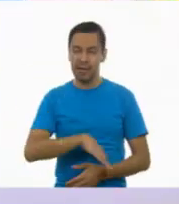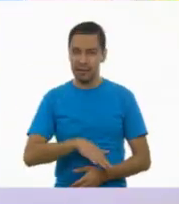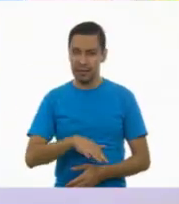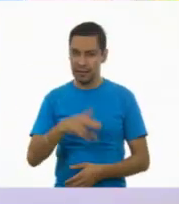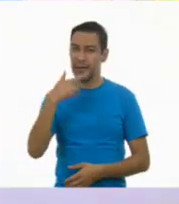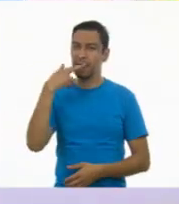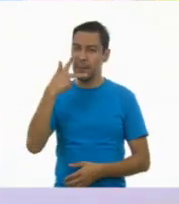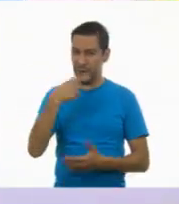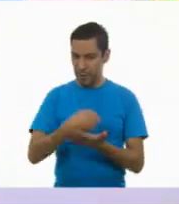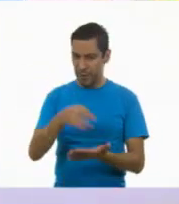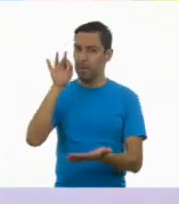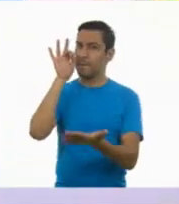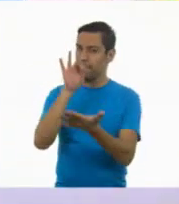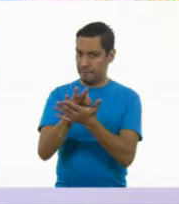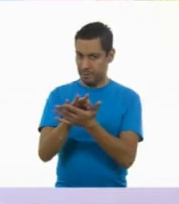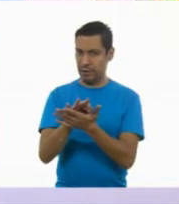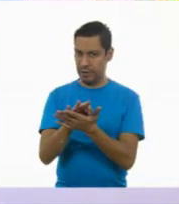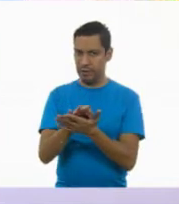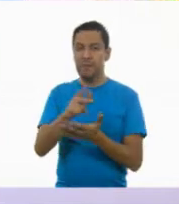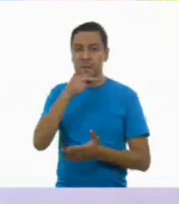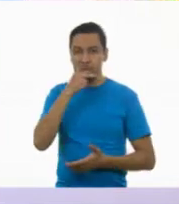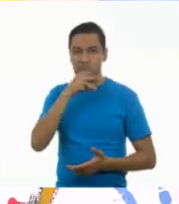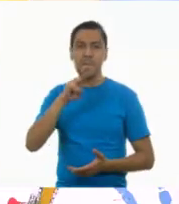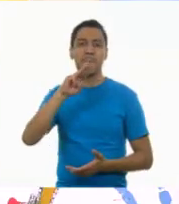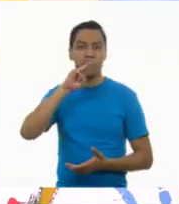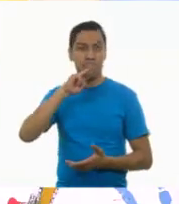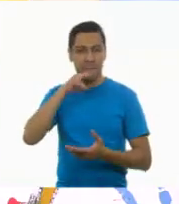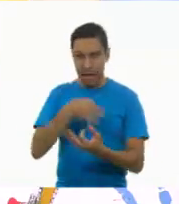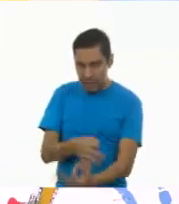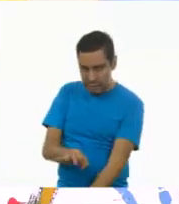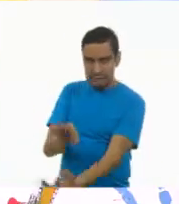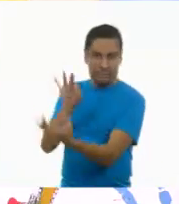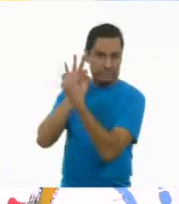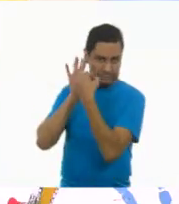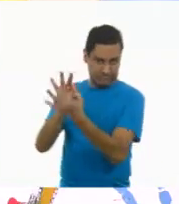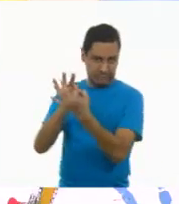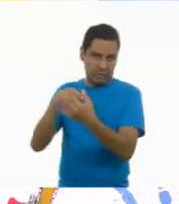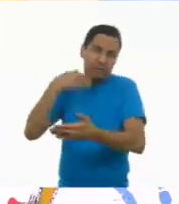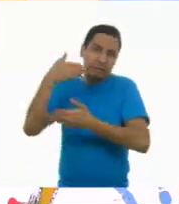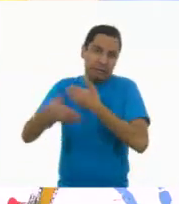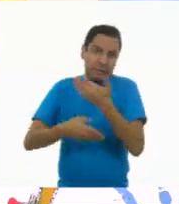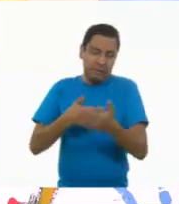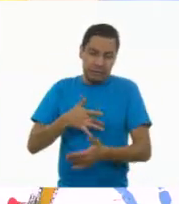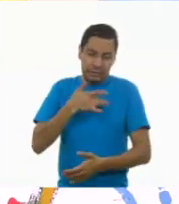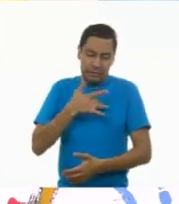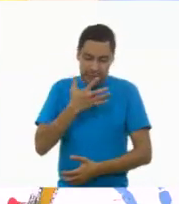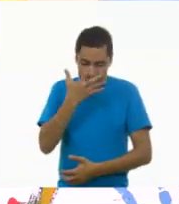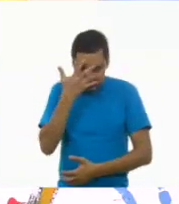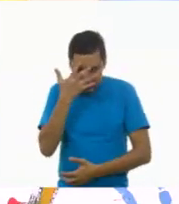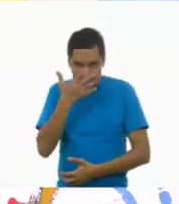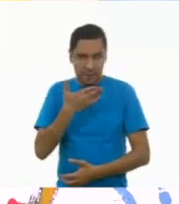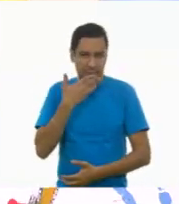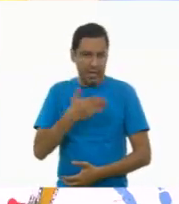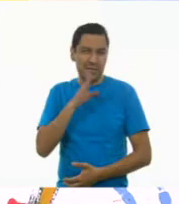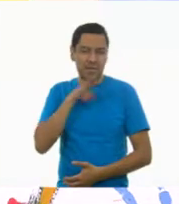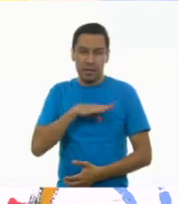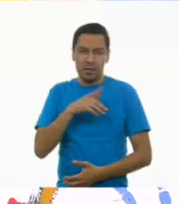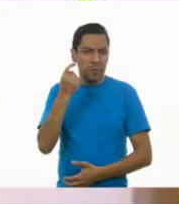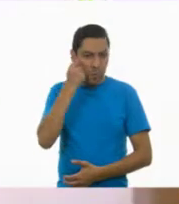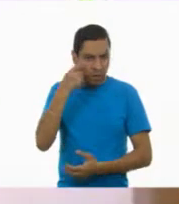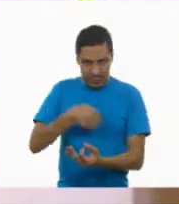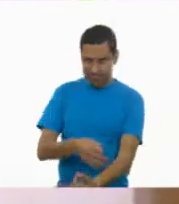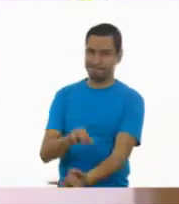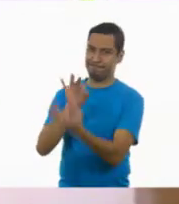es mejor ser valientes y afrontar las consecuencias de algo que a lo mejor pues no decidimos bien. Muy bien.